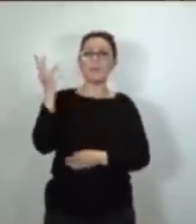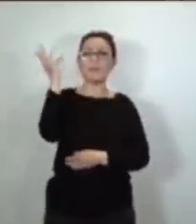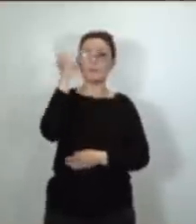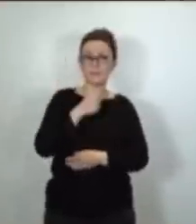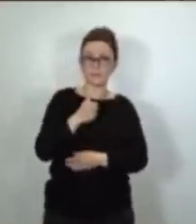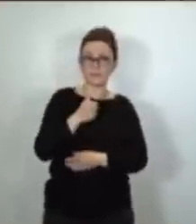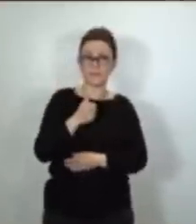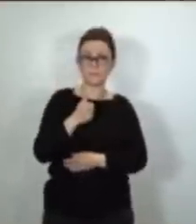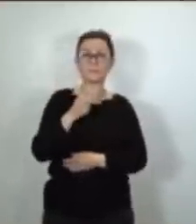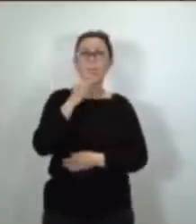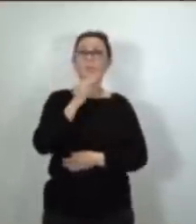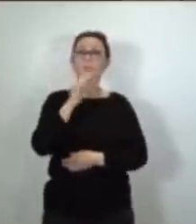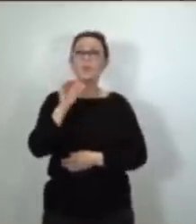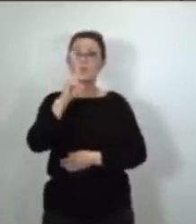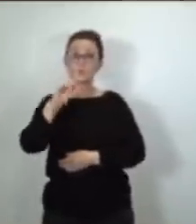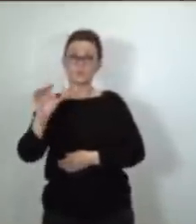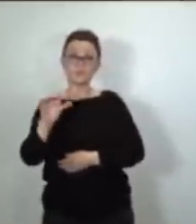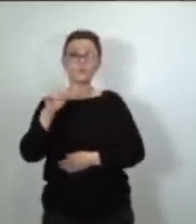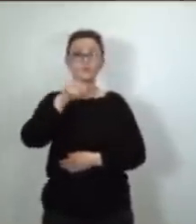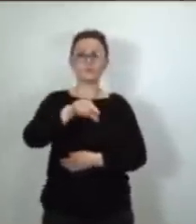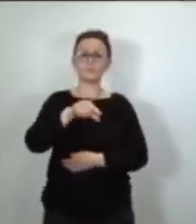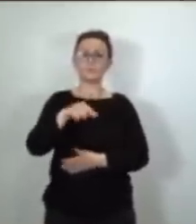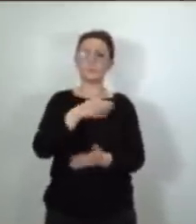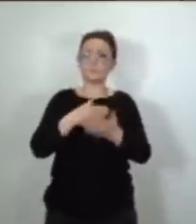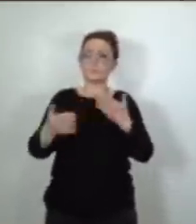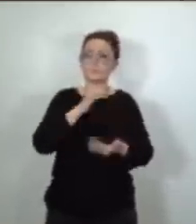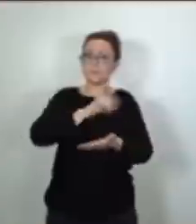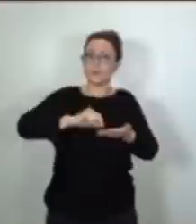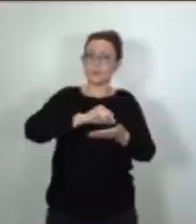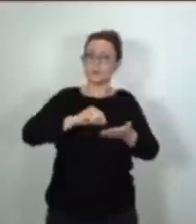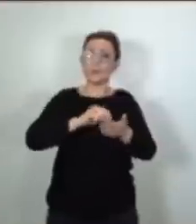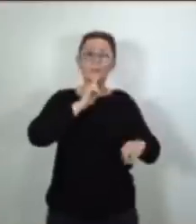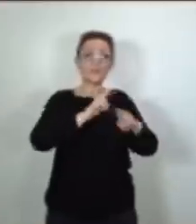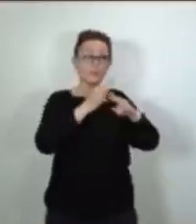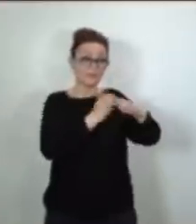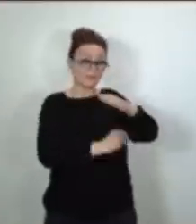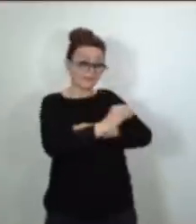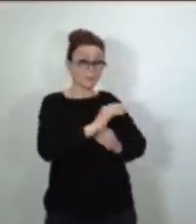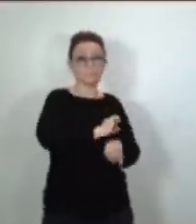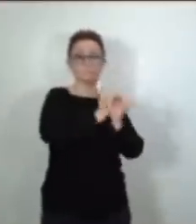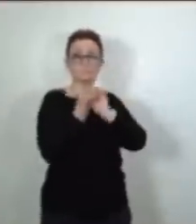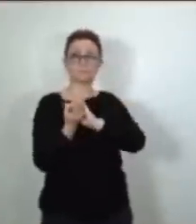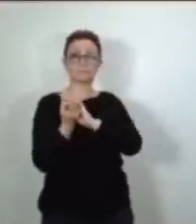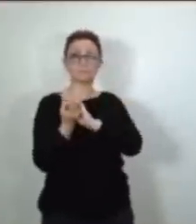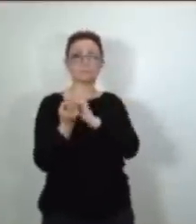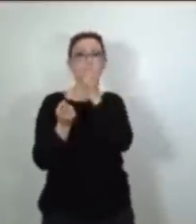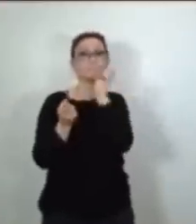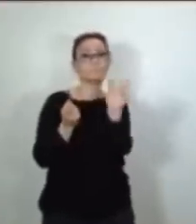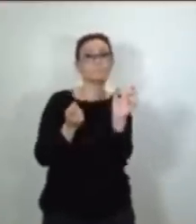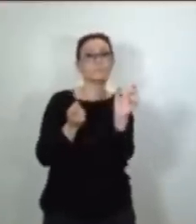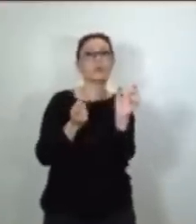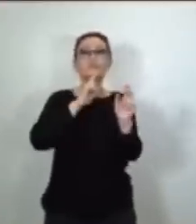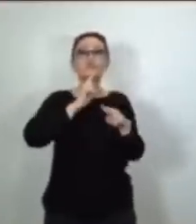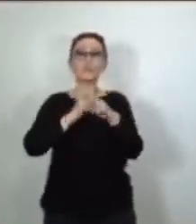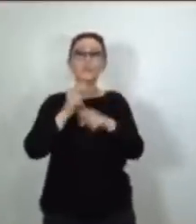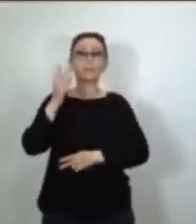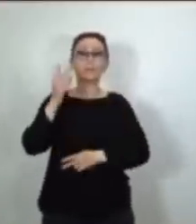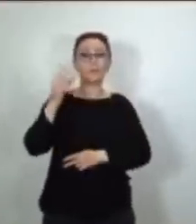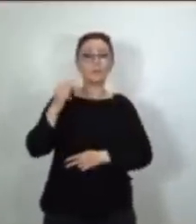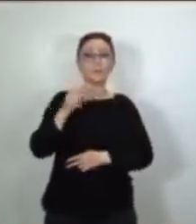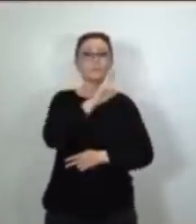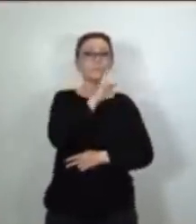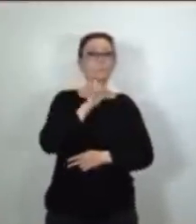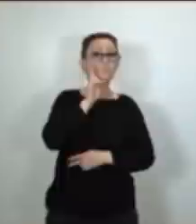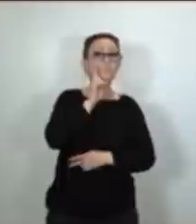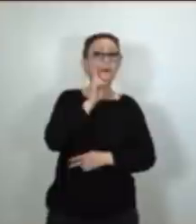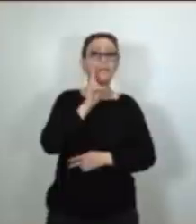Hooks. Esta autora cambió su nombre de nacimiento por esta combinación de del nombre y los apellidos de su madre y de